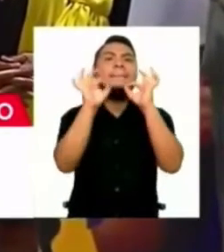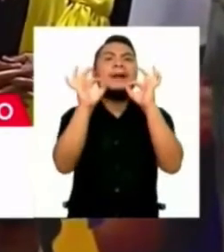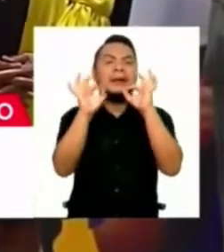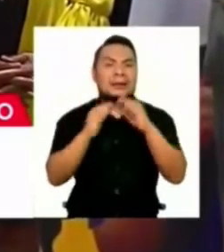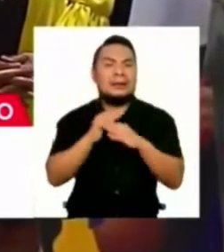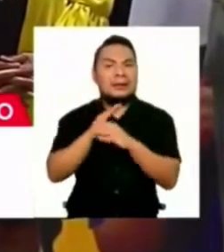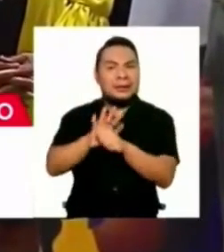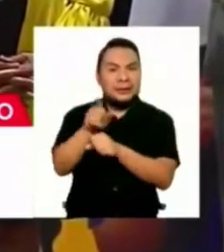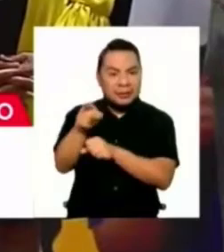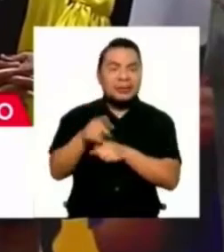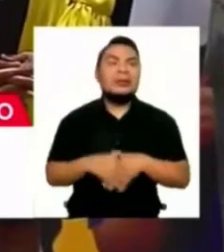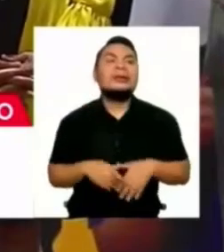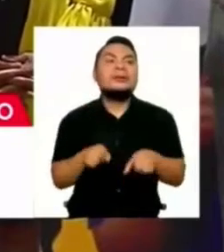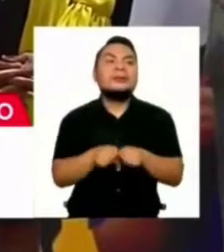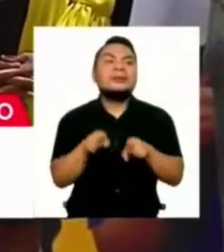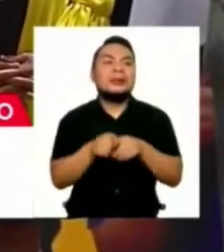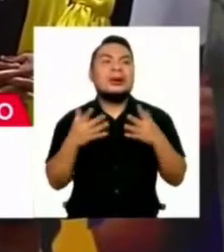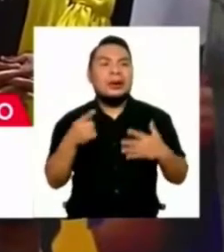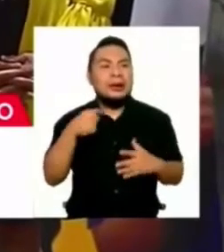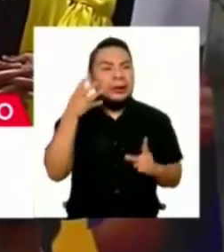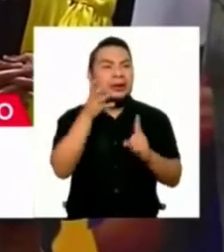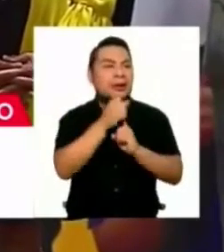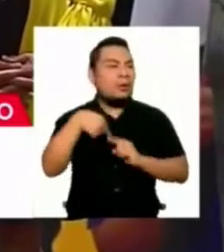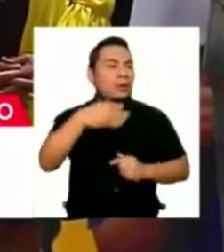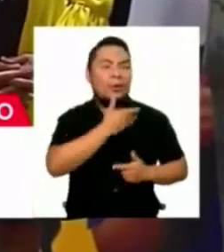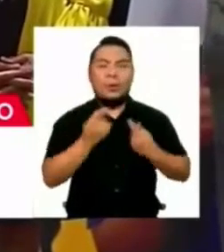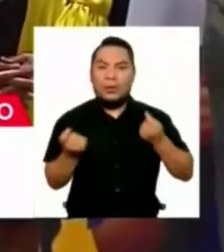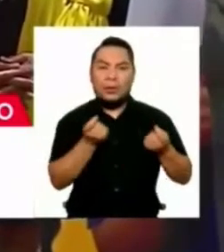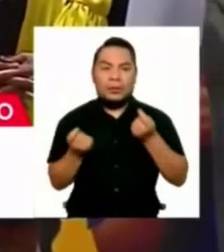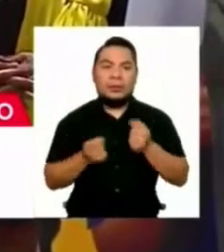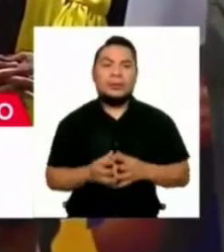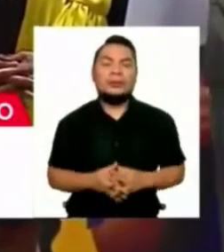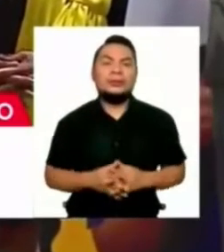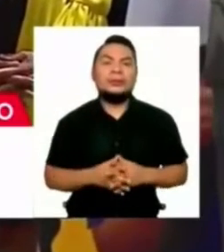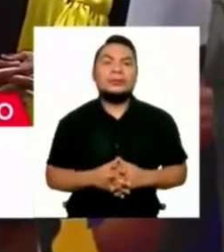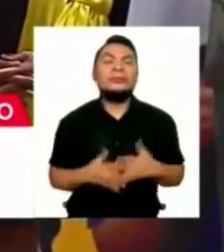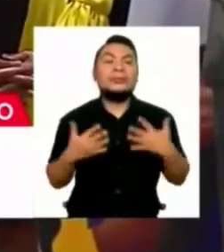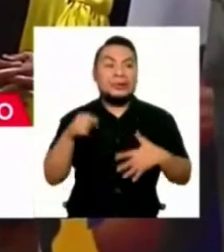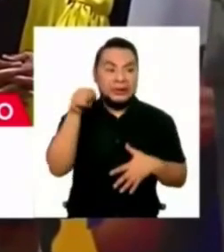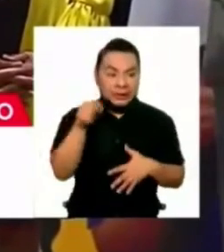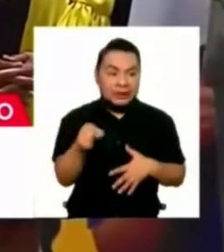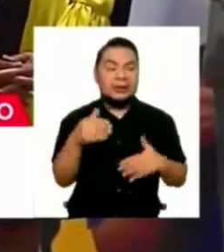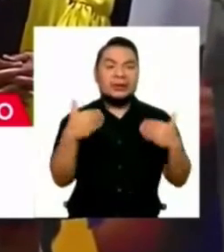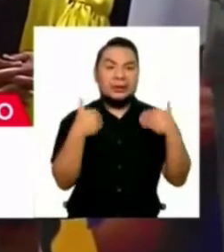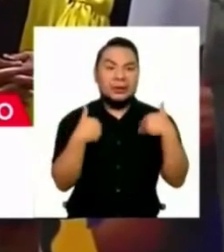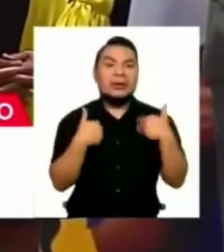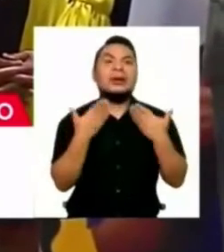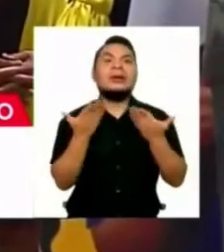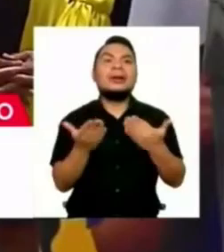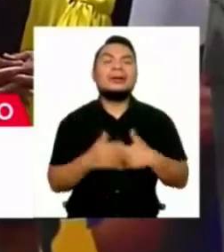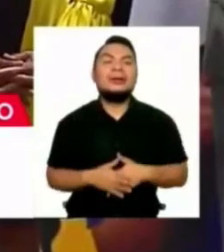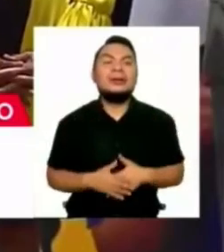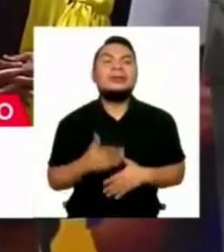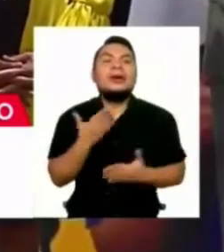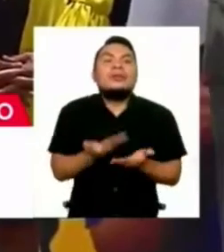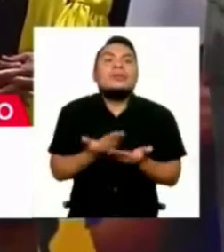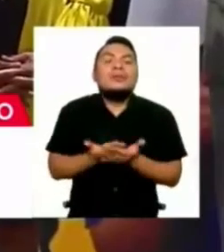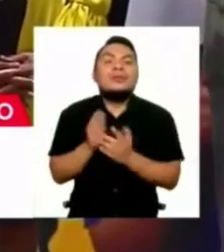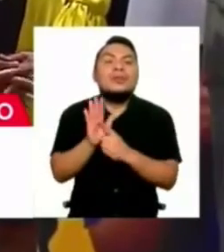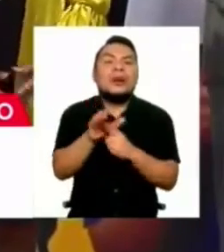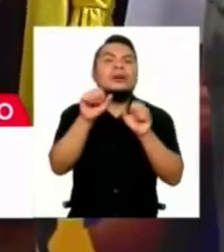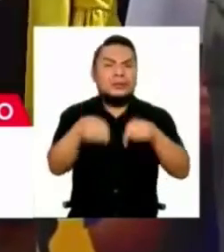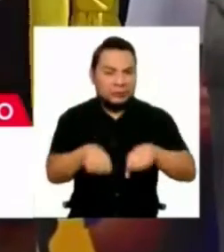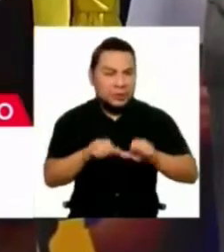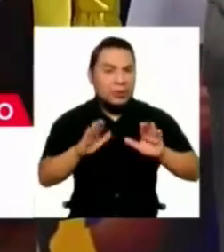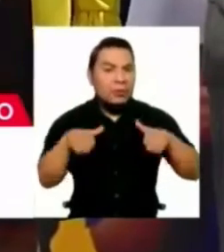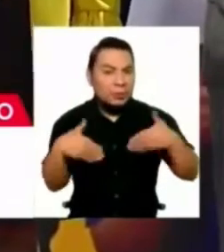sino también frente a un reto como gobierno. Y es ahí donde teníamos que demostrar que